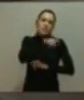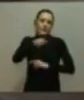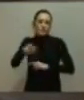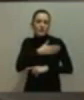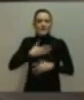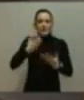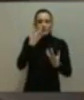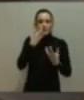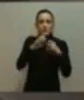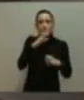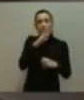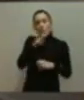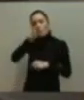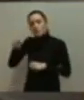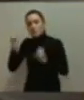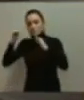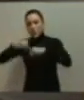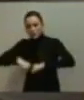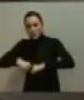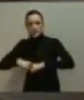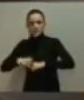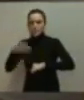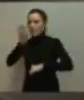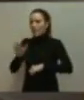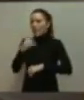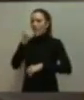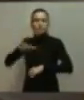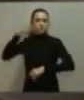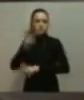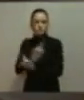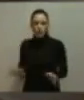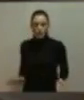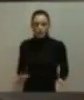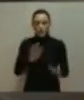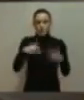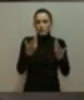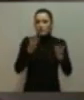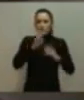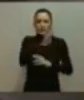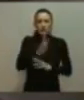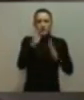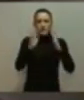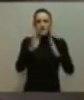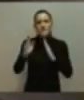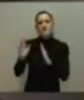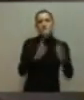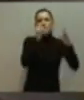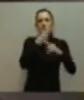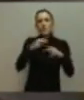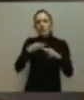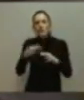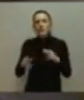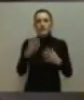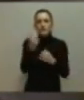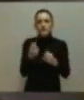los pensionistas y a la gente mayor como una suerte de privilegiados. Y, por tanto, en esta tercera fase de políticas de austeridad, después de los recortes en el empleo, después de los recortes